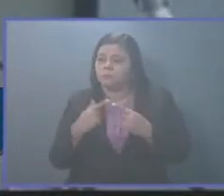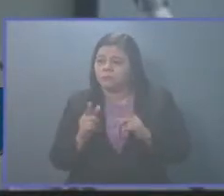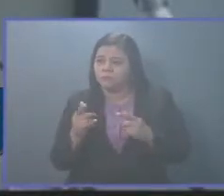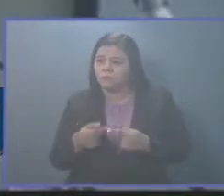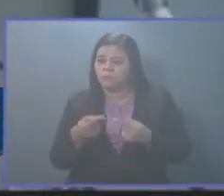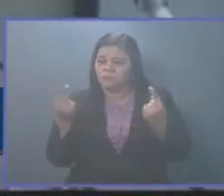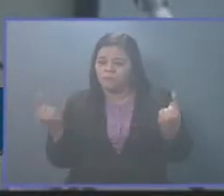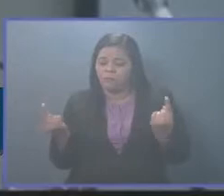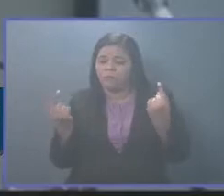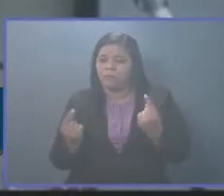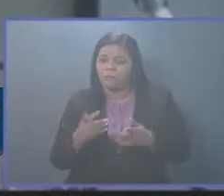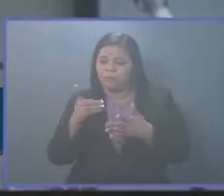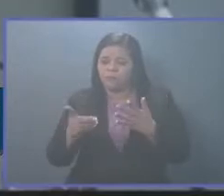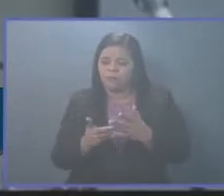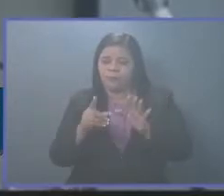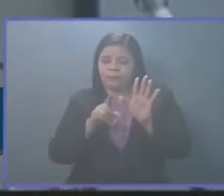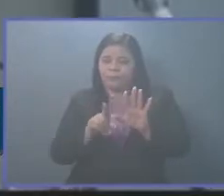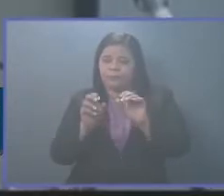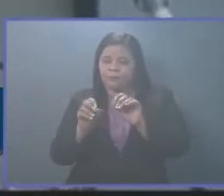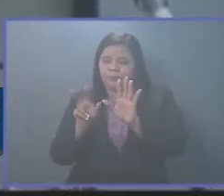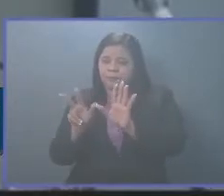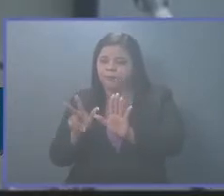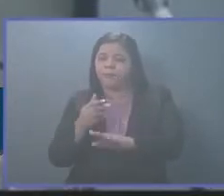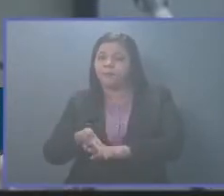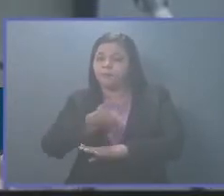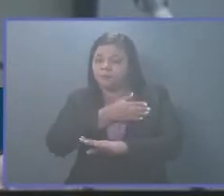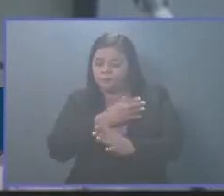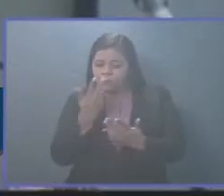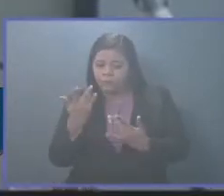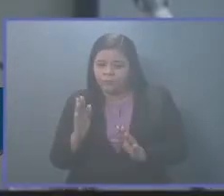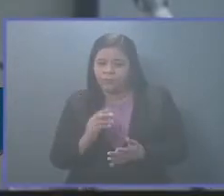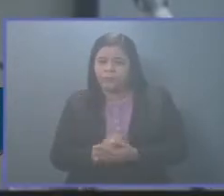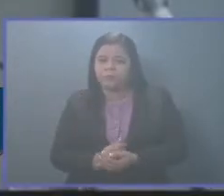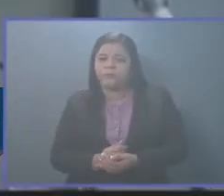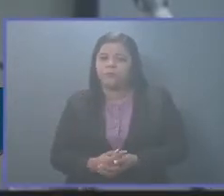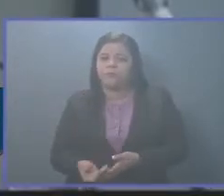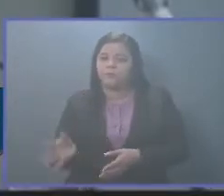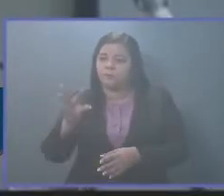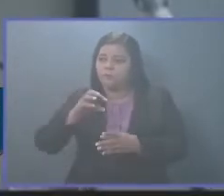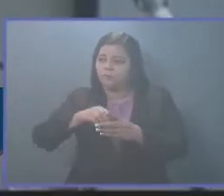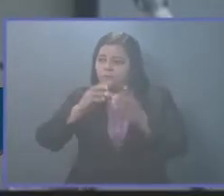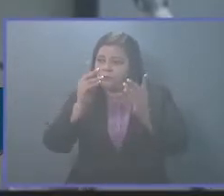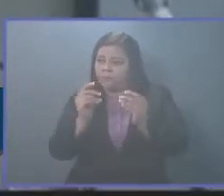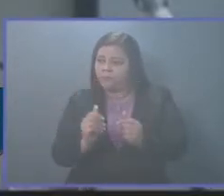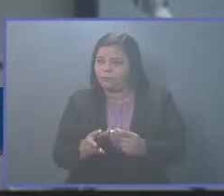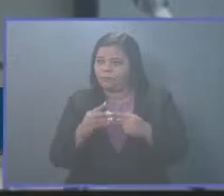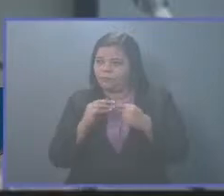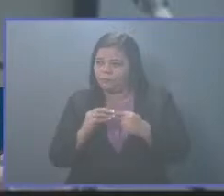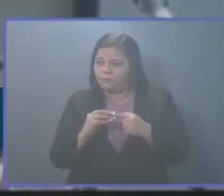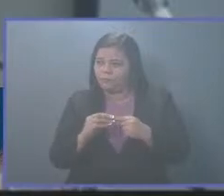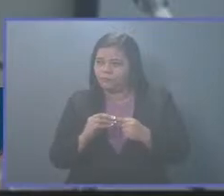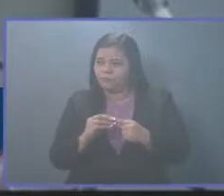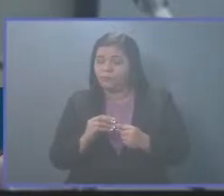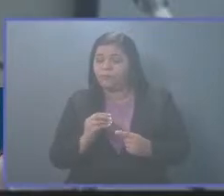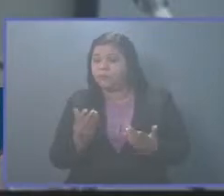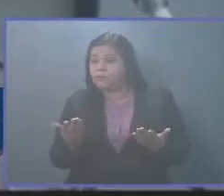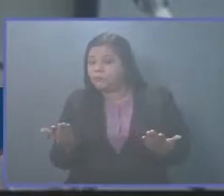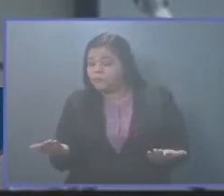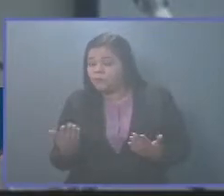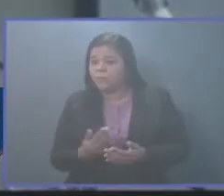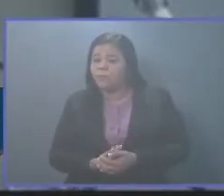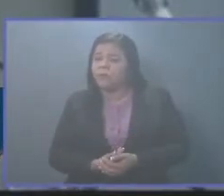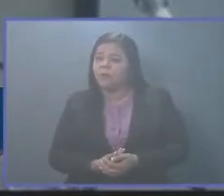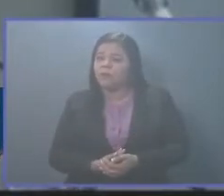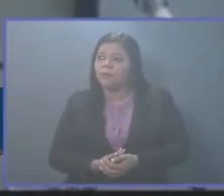dispuso en el Decreto Legislativo 608, que debía de haberse un presupuesto extraordinario. Y entonces esas